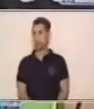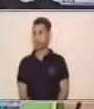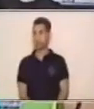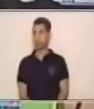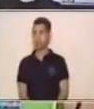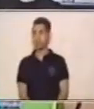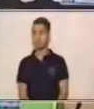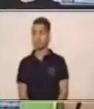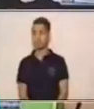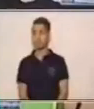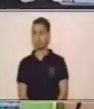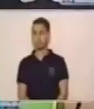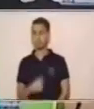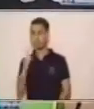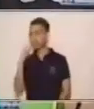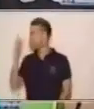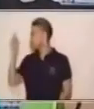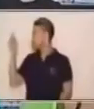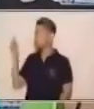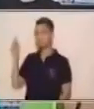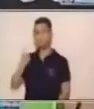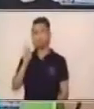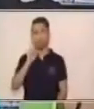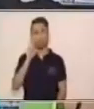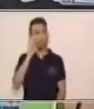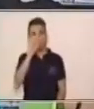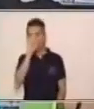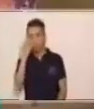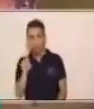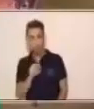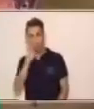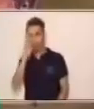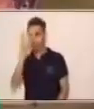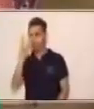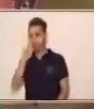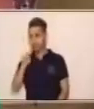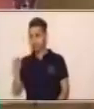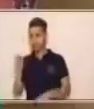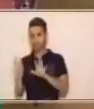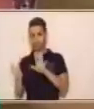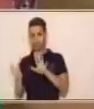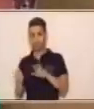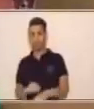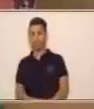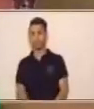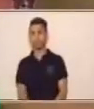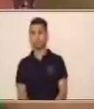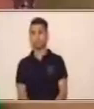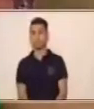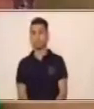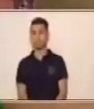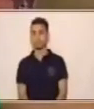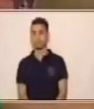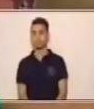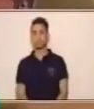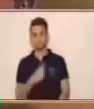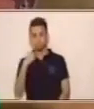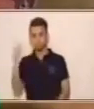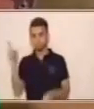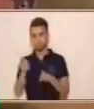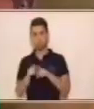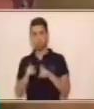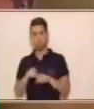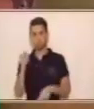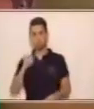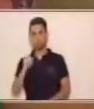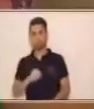3/8. Busquemos en nuestra rifa afectiva 3/8. ¿Y está acá? ¿Es igual? Claro que sí, muy